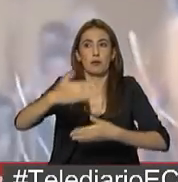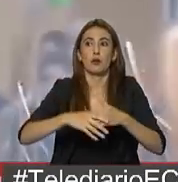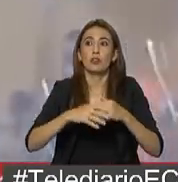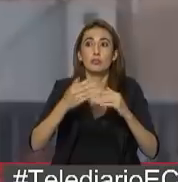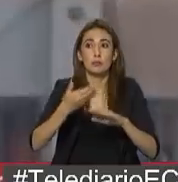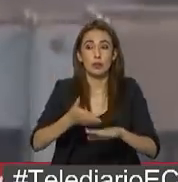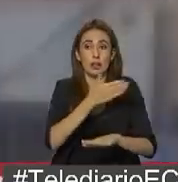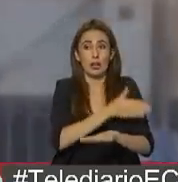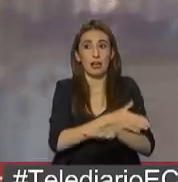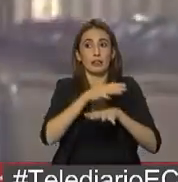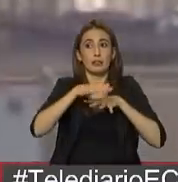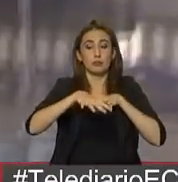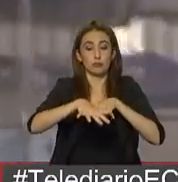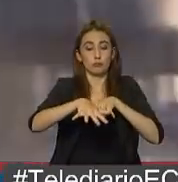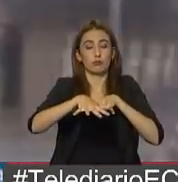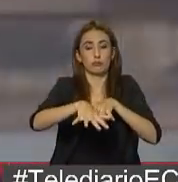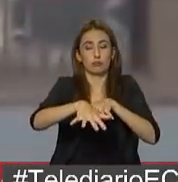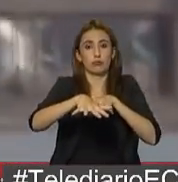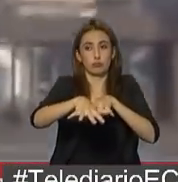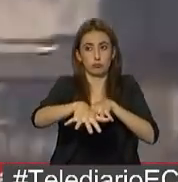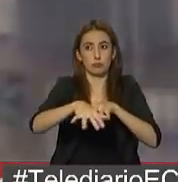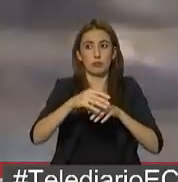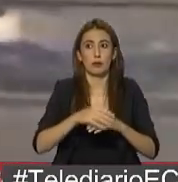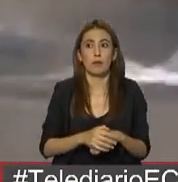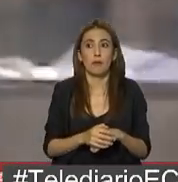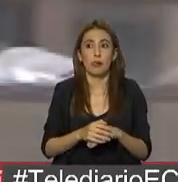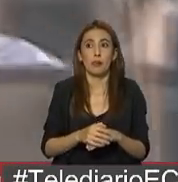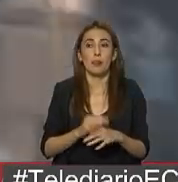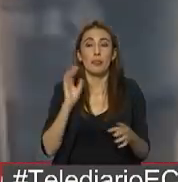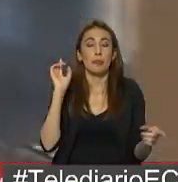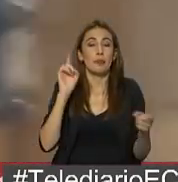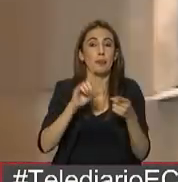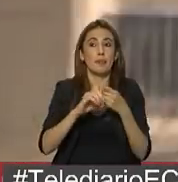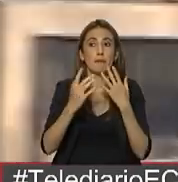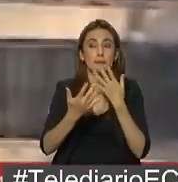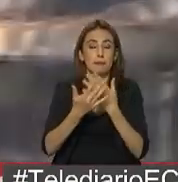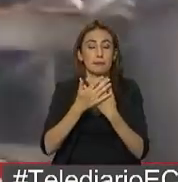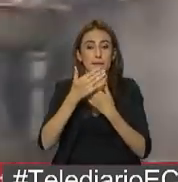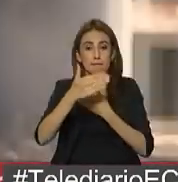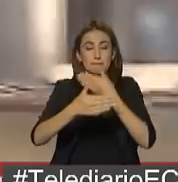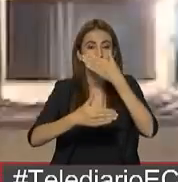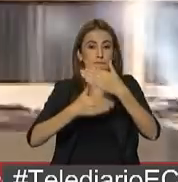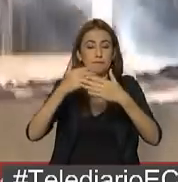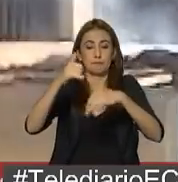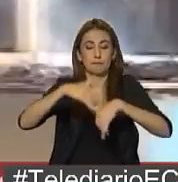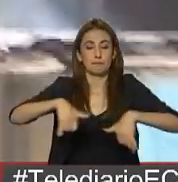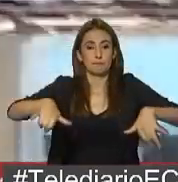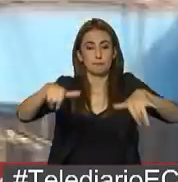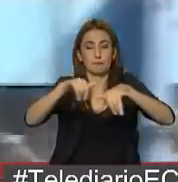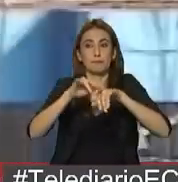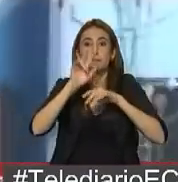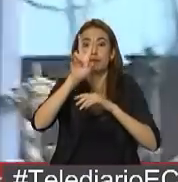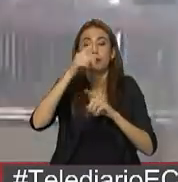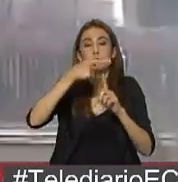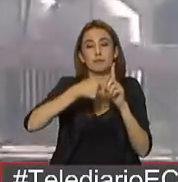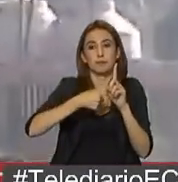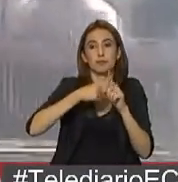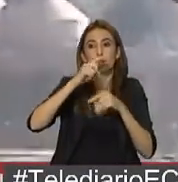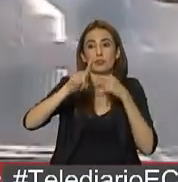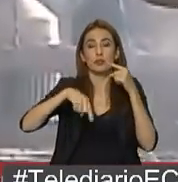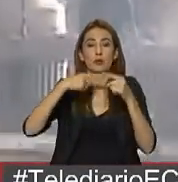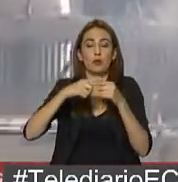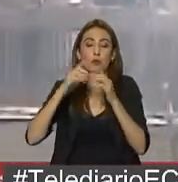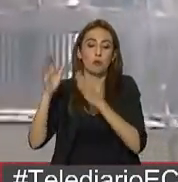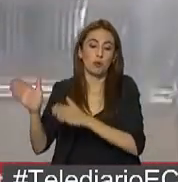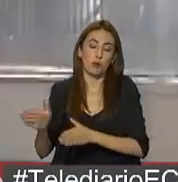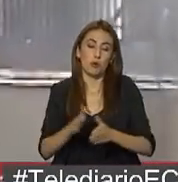muertes ante el temor de contagio masivo de coronavirus. Las excarcelaciones ocurrieron en un periodo de 2 meses, desde que el gobierno promulgó